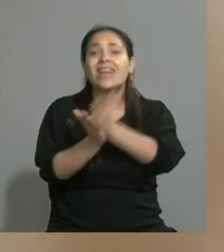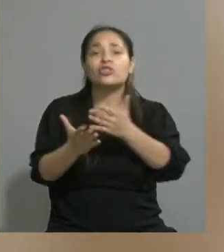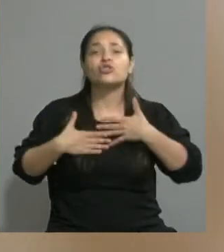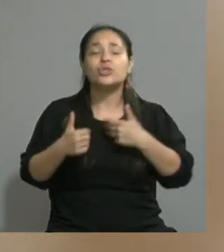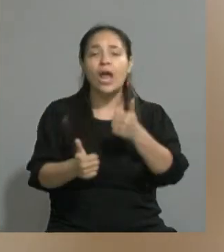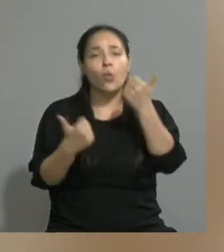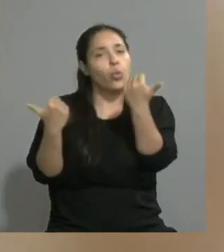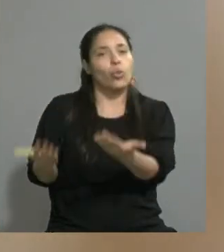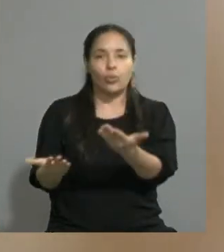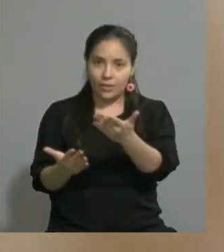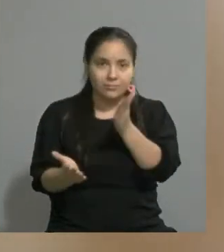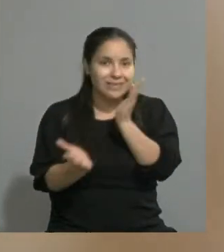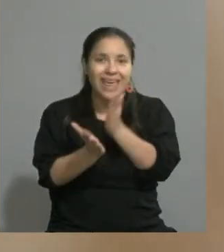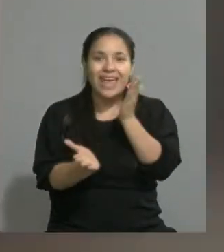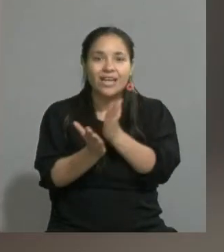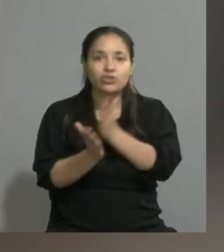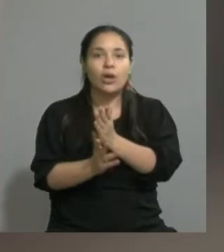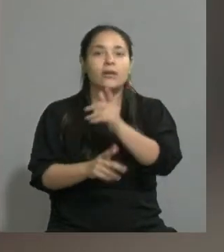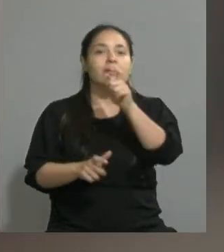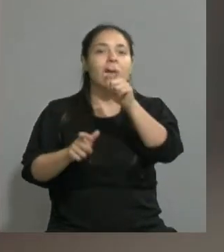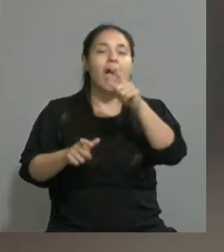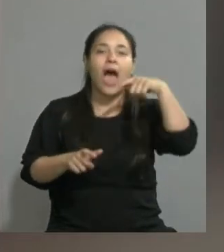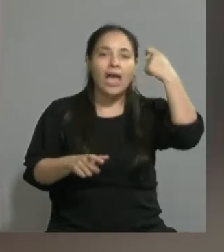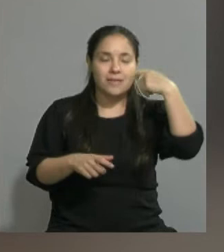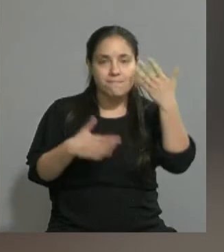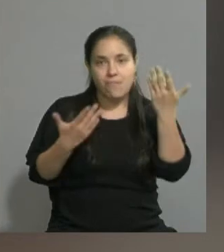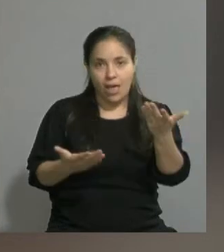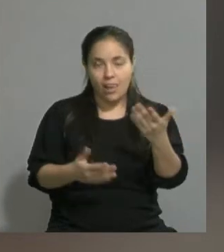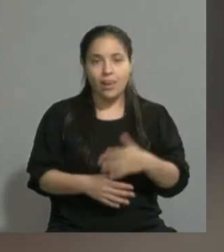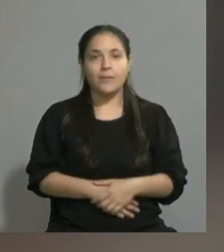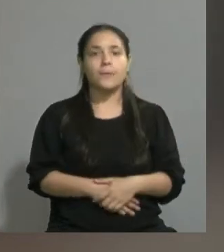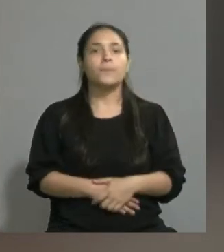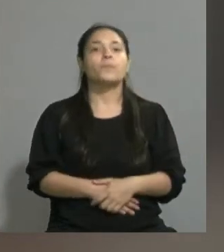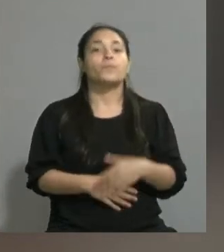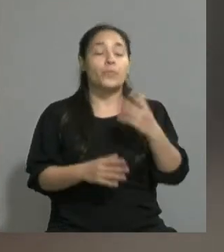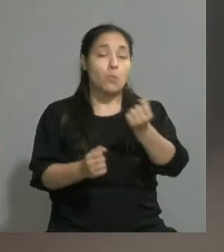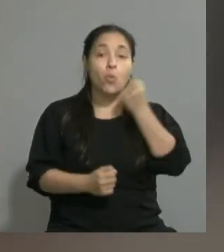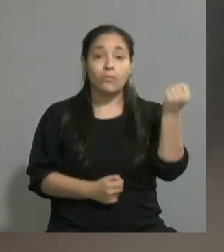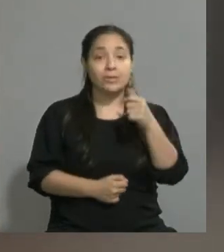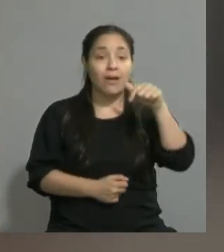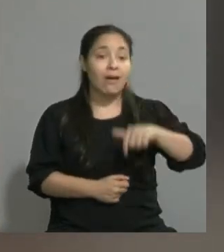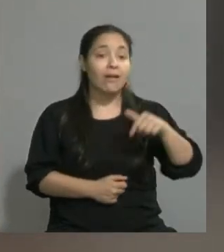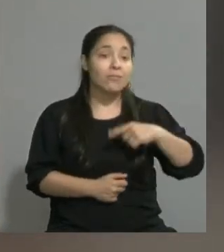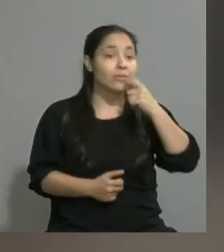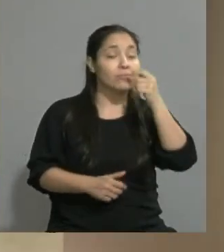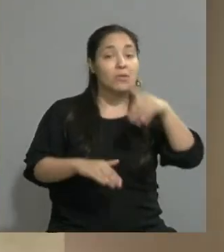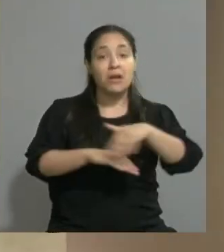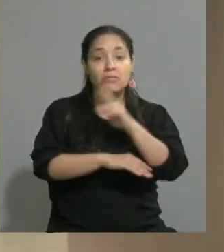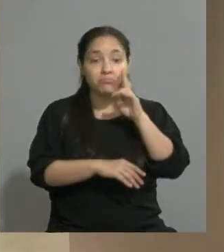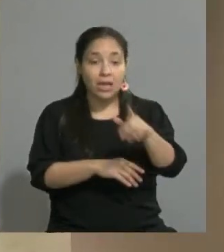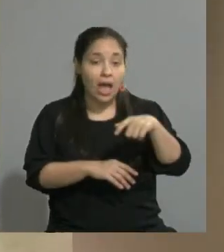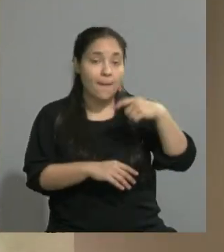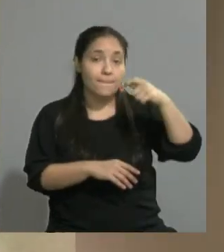derecho elemental que está en la Declaración de los Derechos del Animal. ¿No es cierto? Y acá resulta que salimos a la calle y tenemos perros